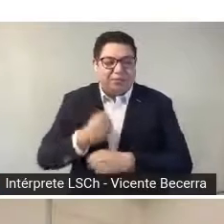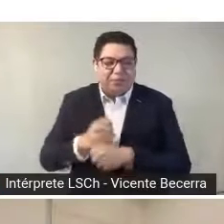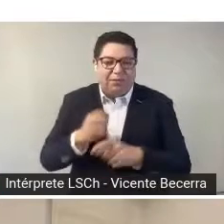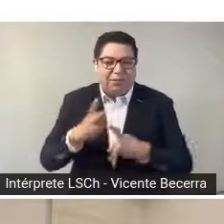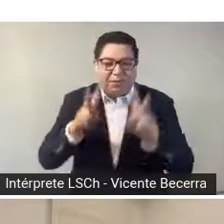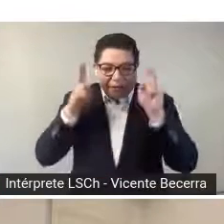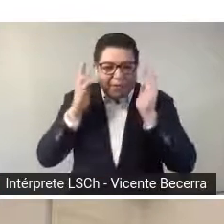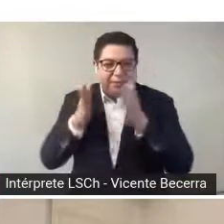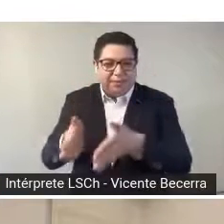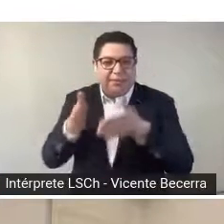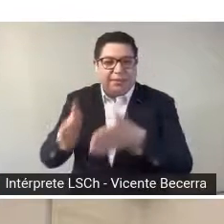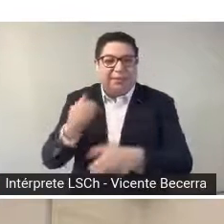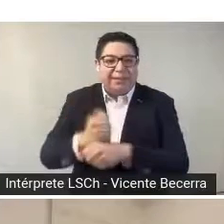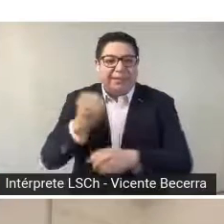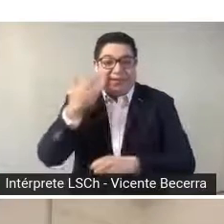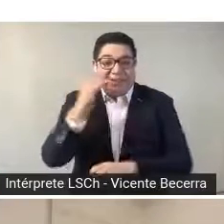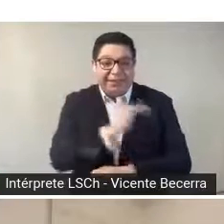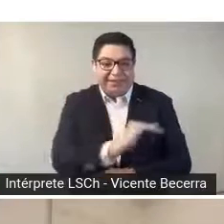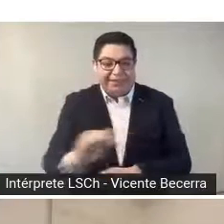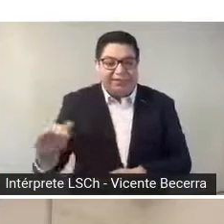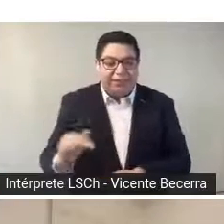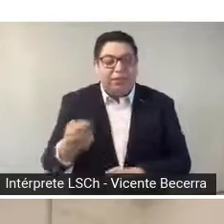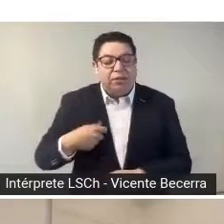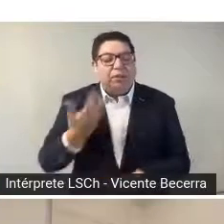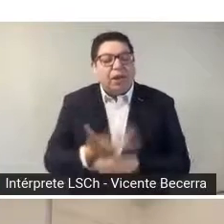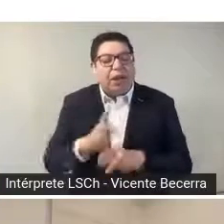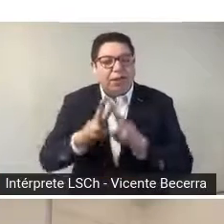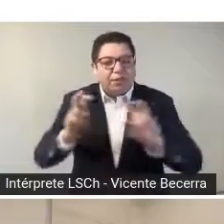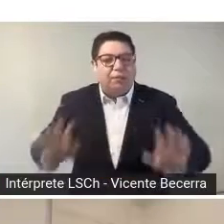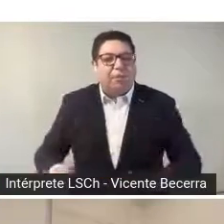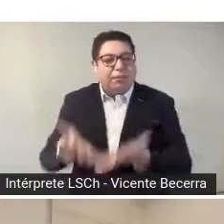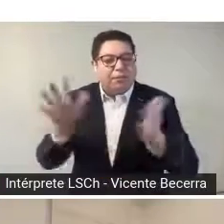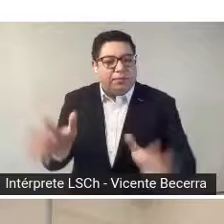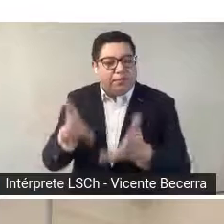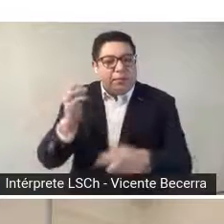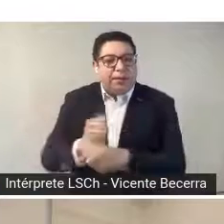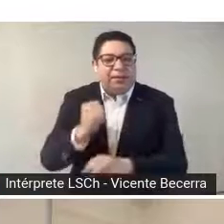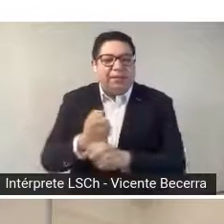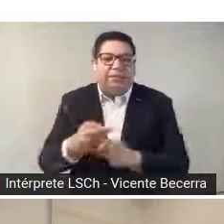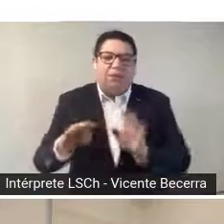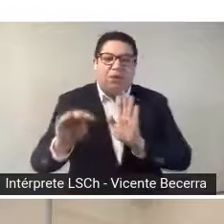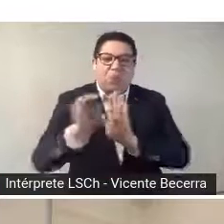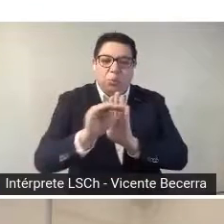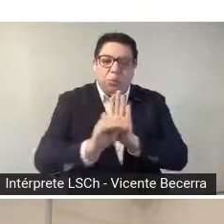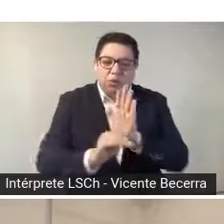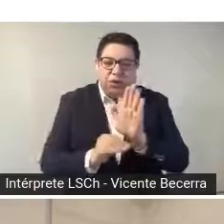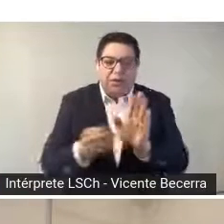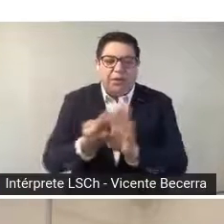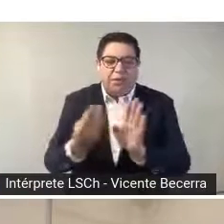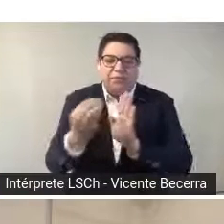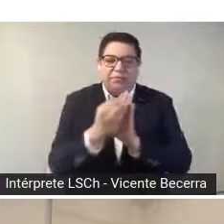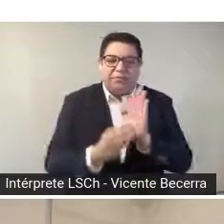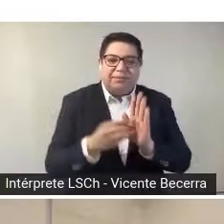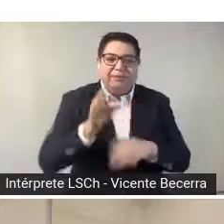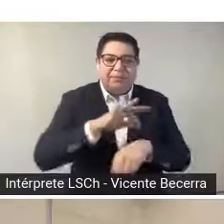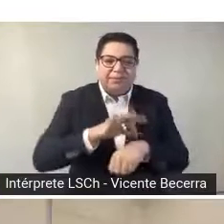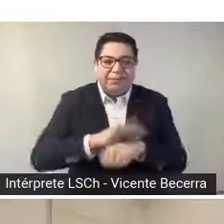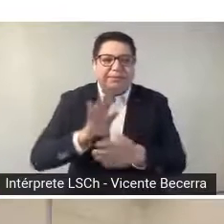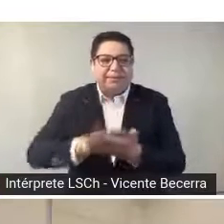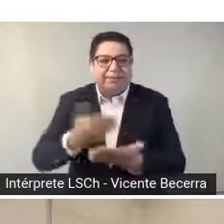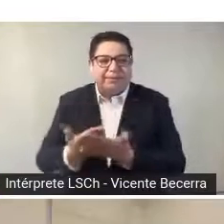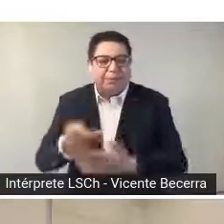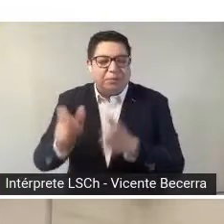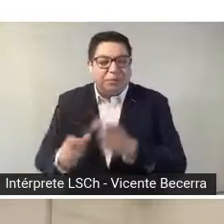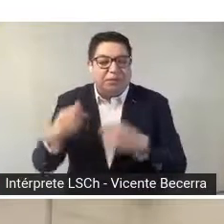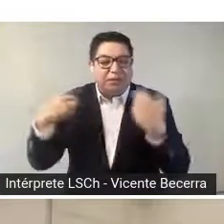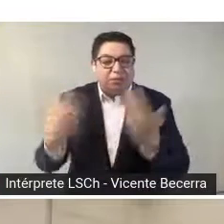dedicarme a trabajar con los niños, pero sí la implementación de muchos trabajos en programas de medicina y salud pública. Y